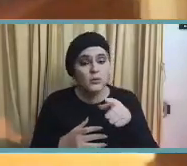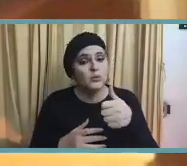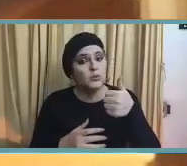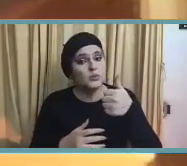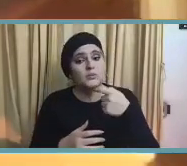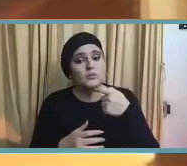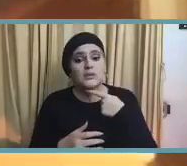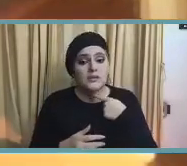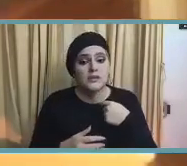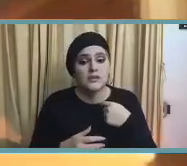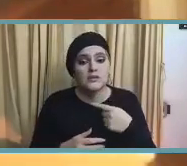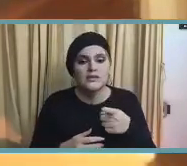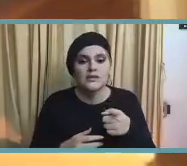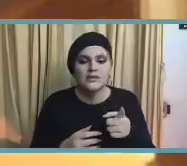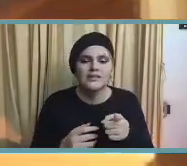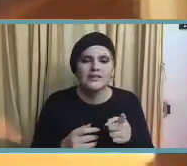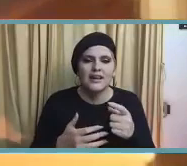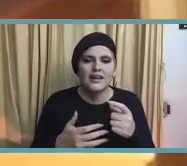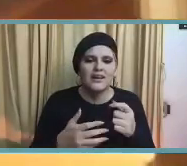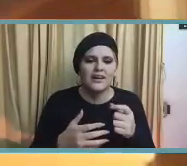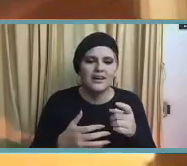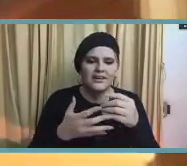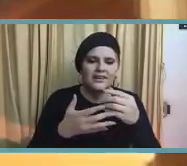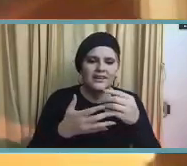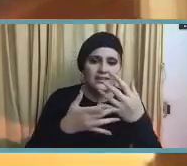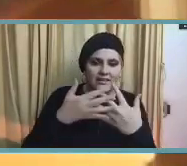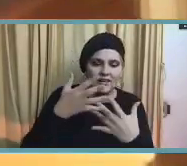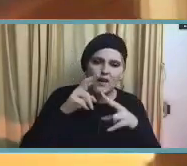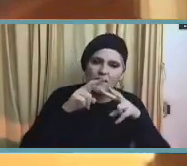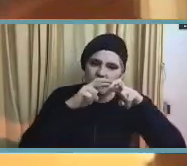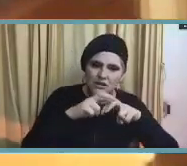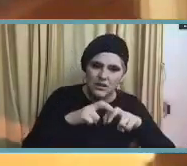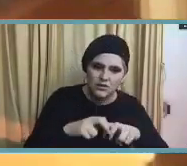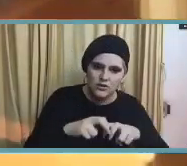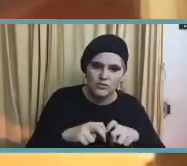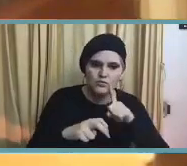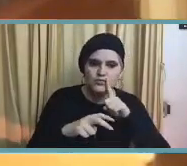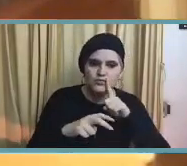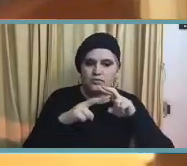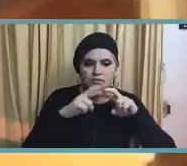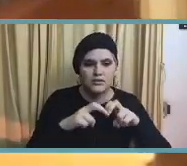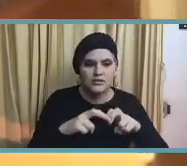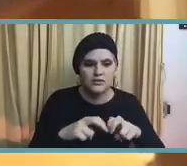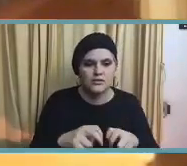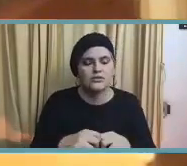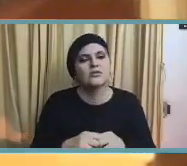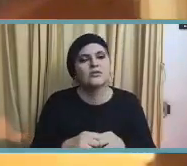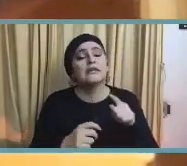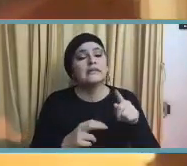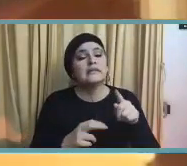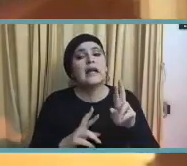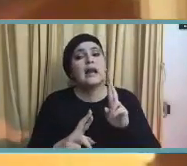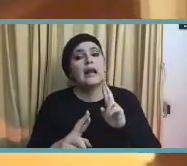hay, va a la por vanguardia en supuesto, esta investigación. que hay una relación, pero que en el